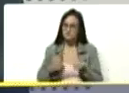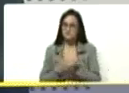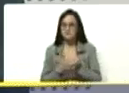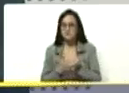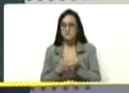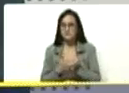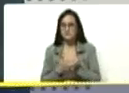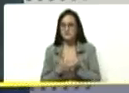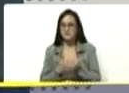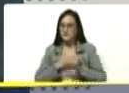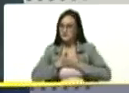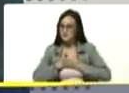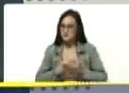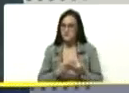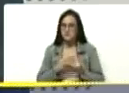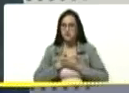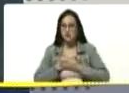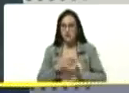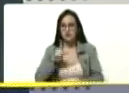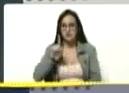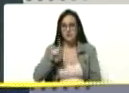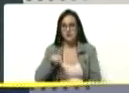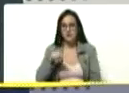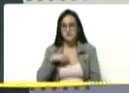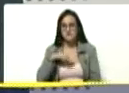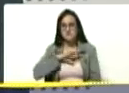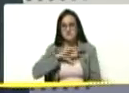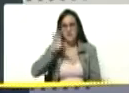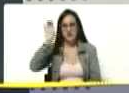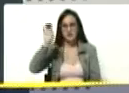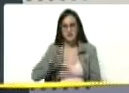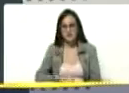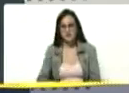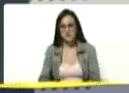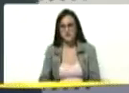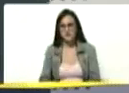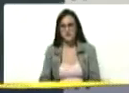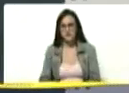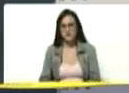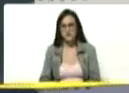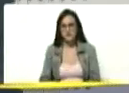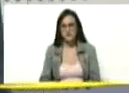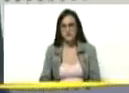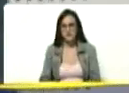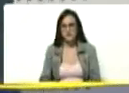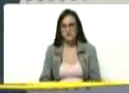country, solidaridad y con la solidaridad de mi país. And we shall,